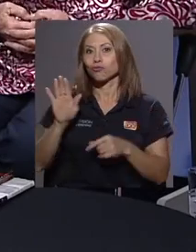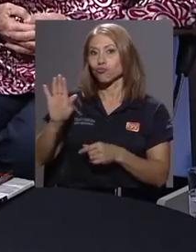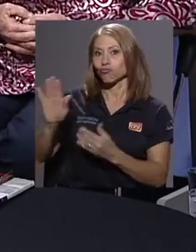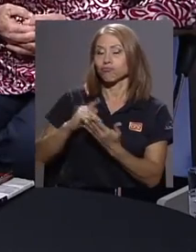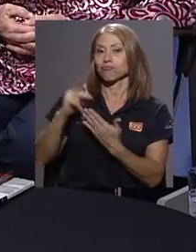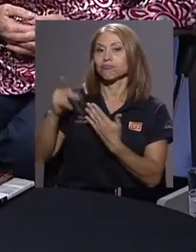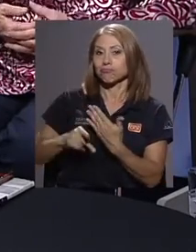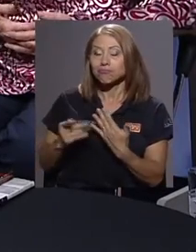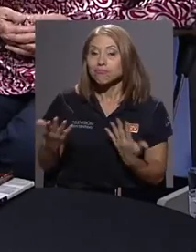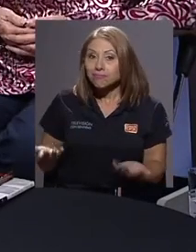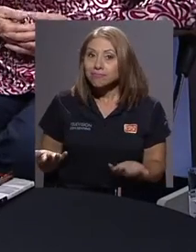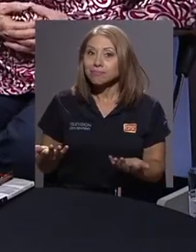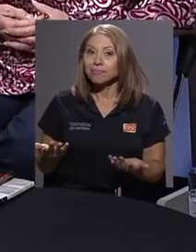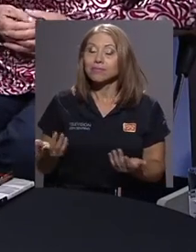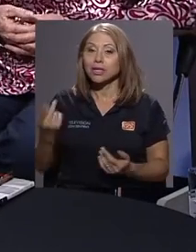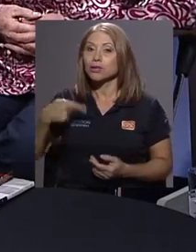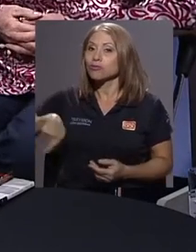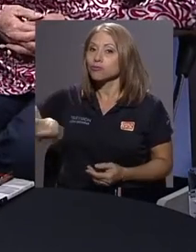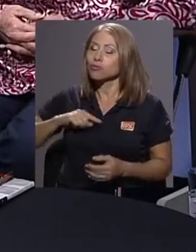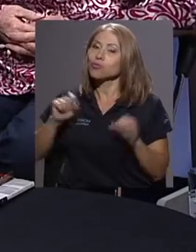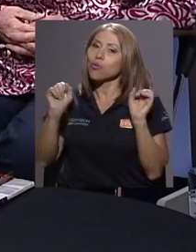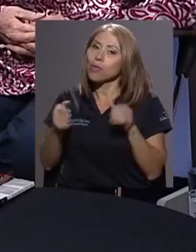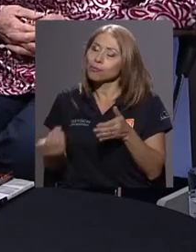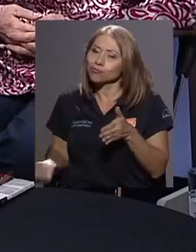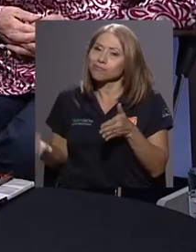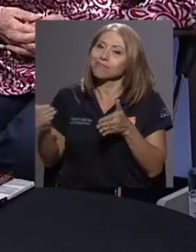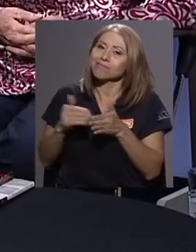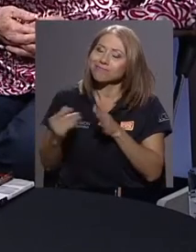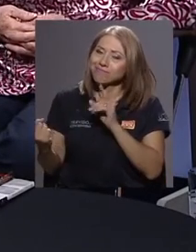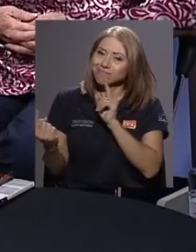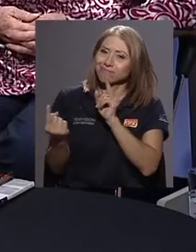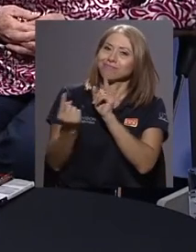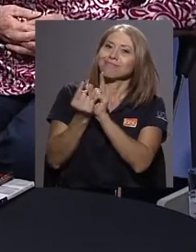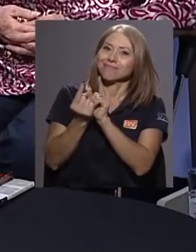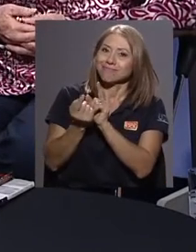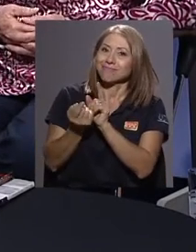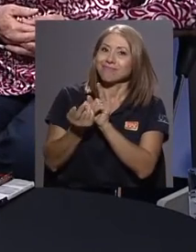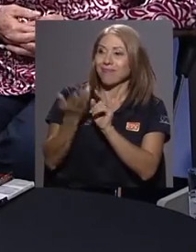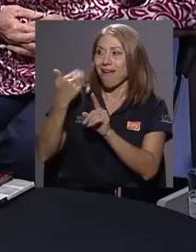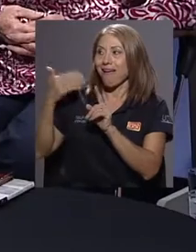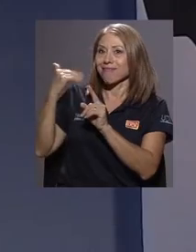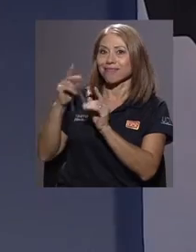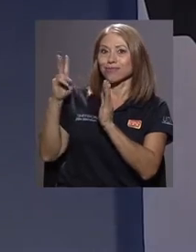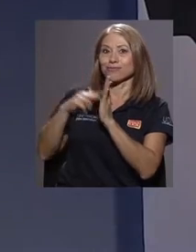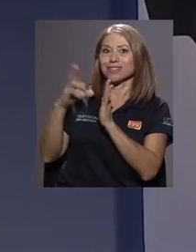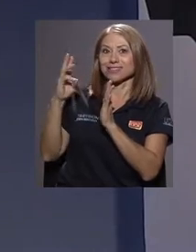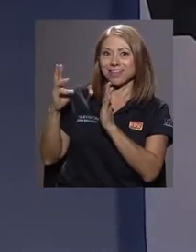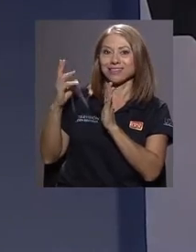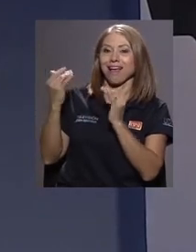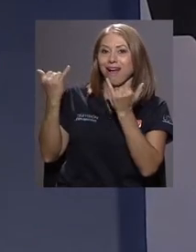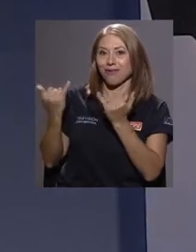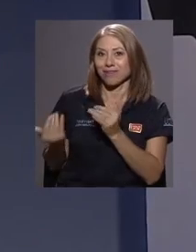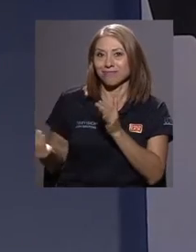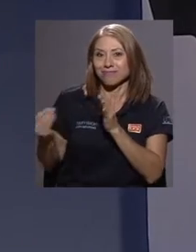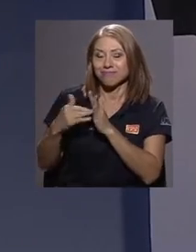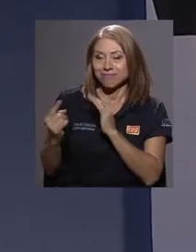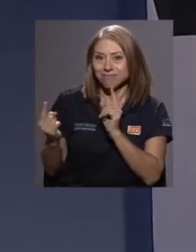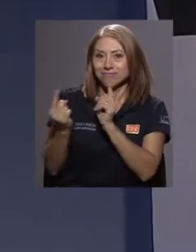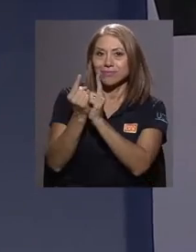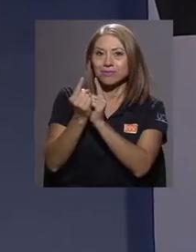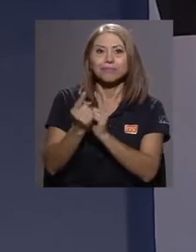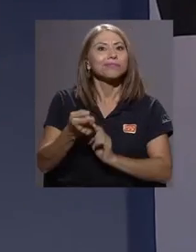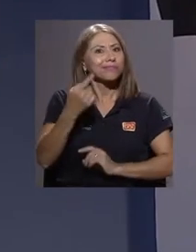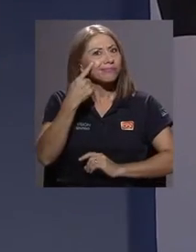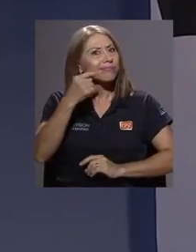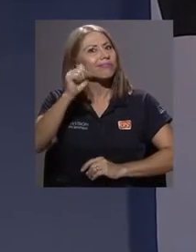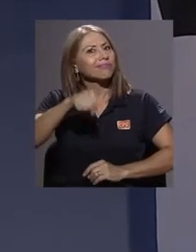y el que podamos reencontrarnos nuevamente desde el 2006 si ves como pasa el tiempo